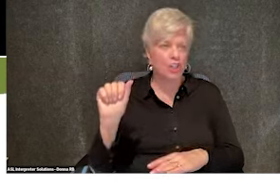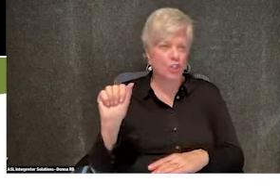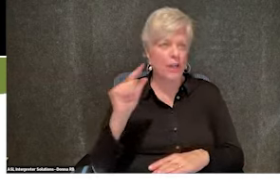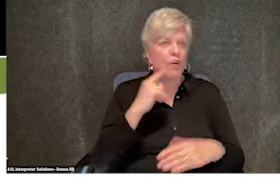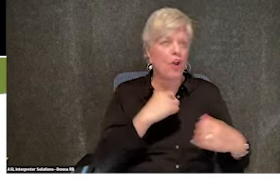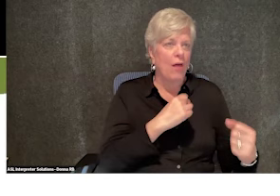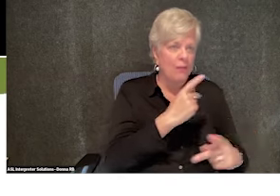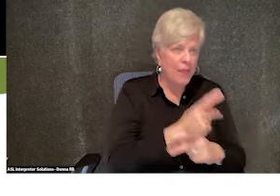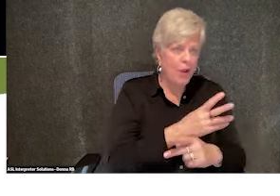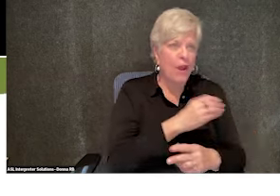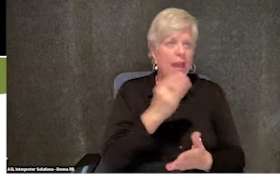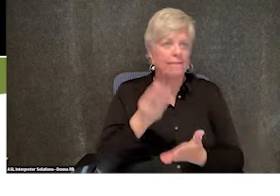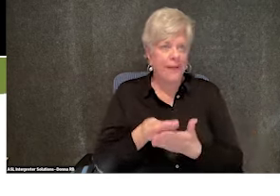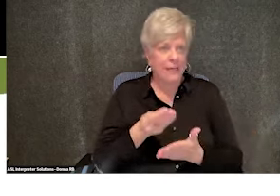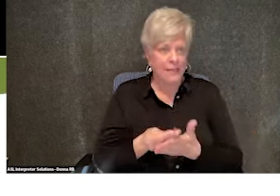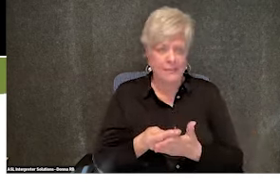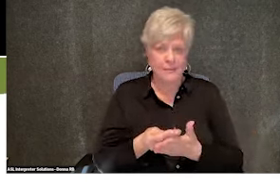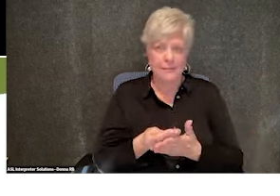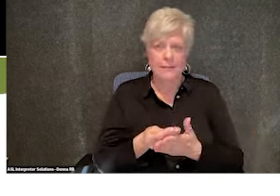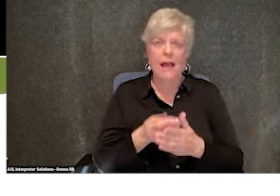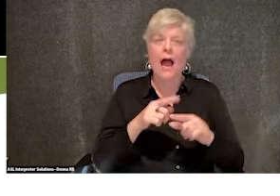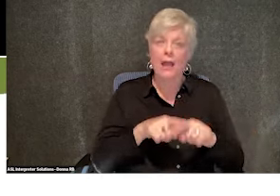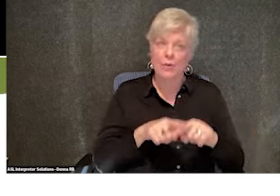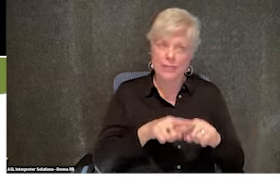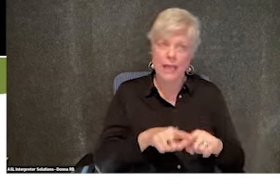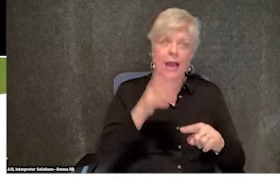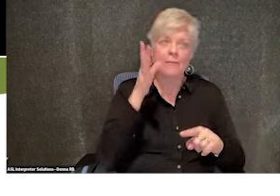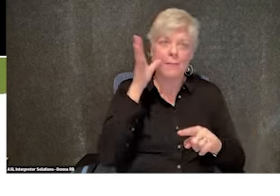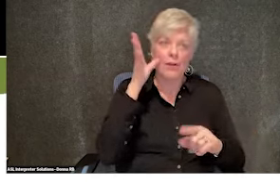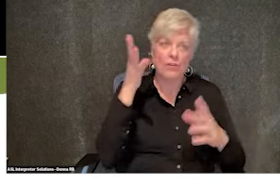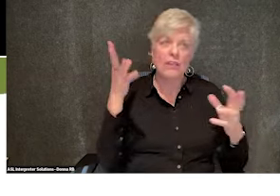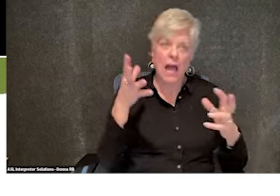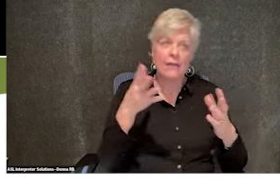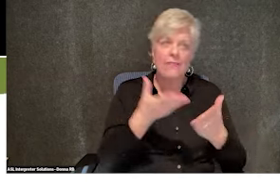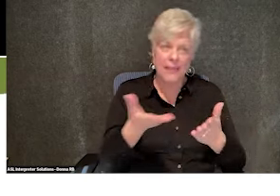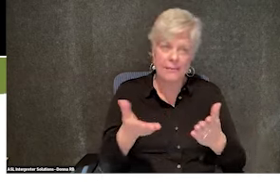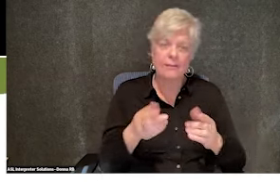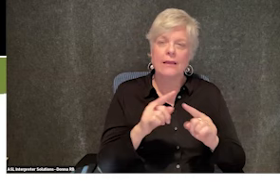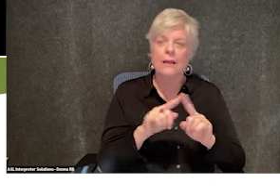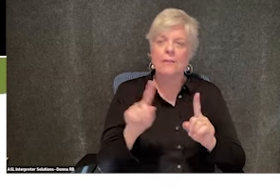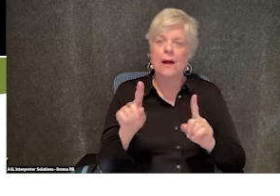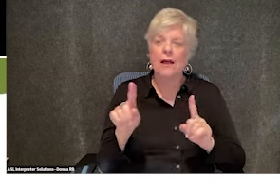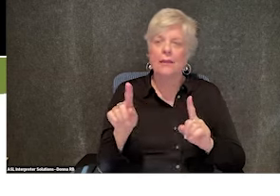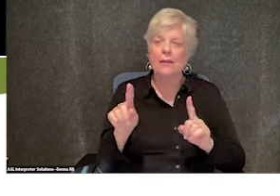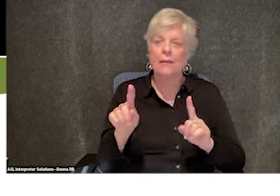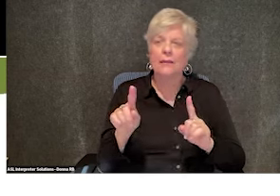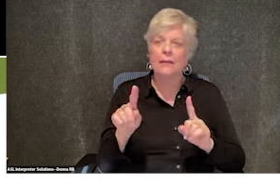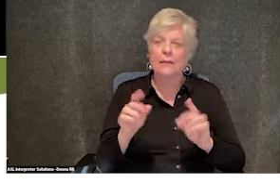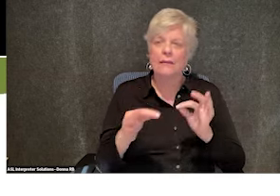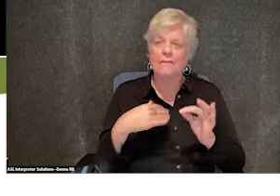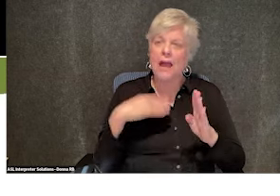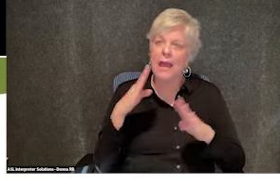Entonces, si tengo problemas con algo médico, a veces voy a mi tía, a pesar de que ella no